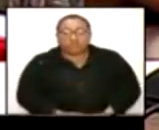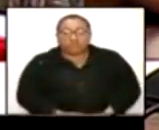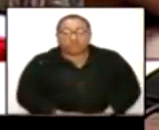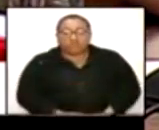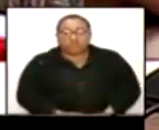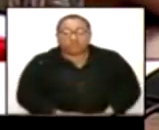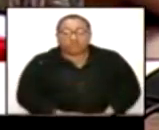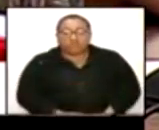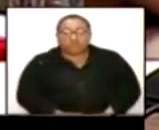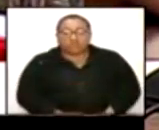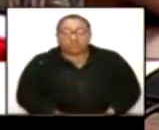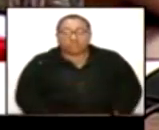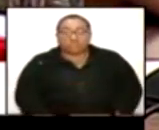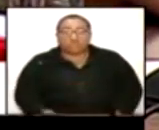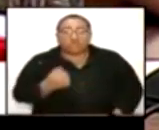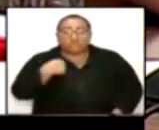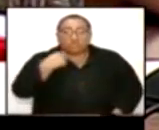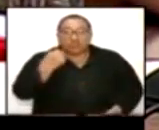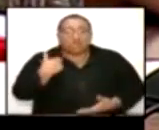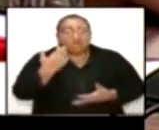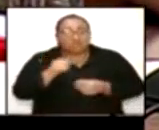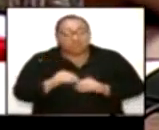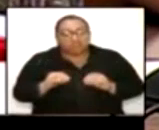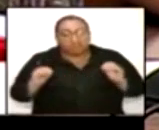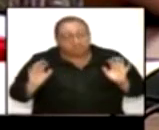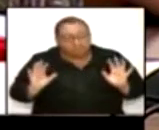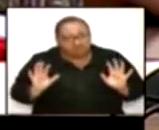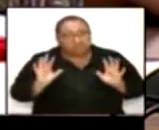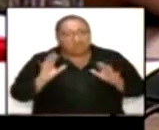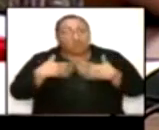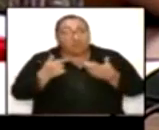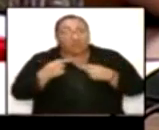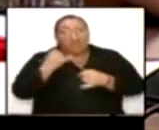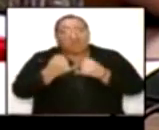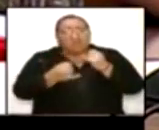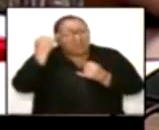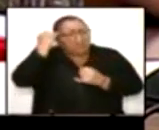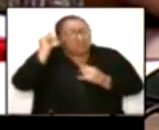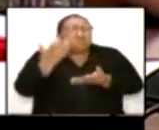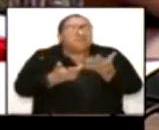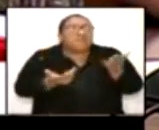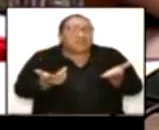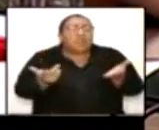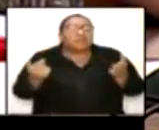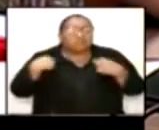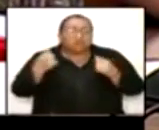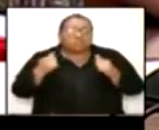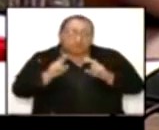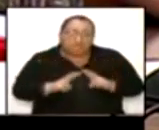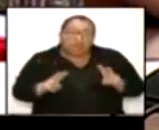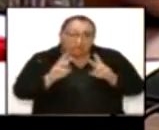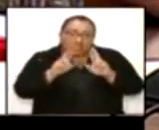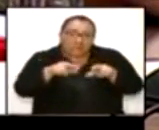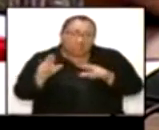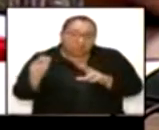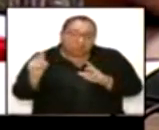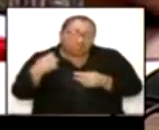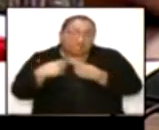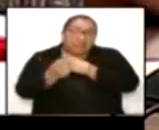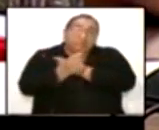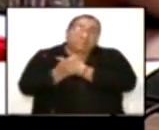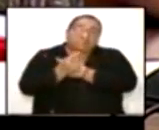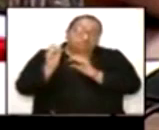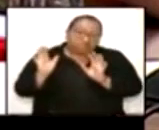lo que debería primar. Yo espero sinceramente que estas convocatorias, que pueden tener un fin muy válido en términos de